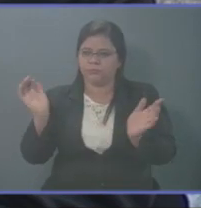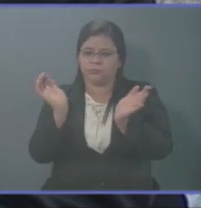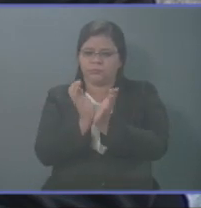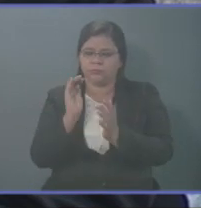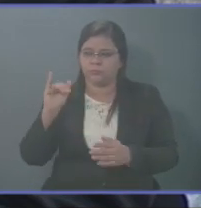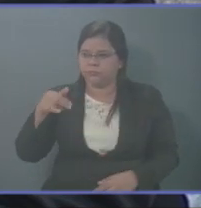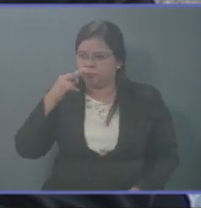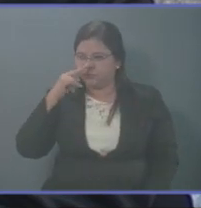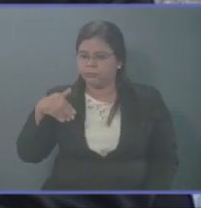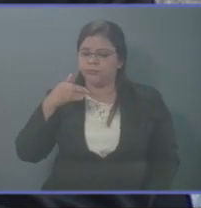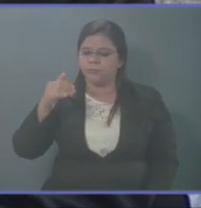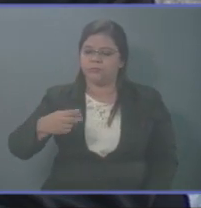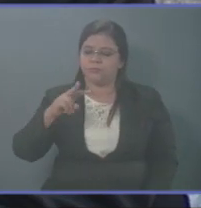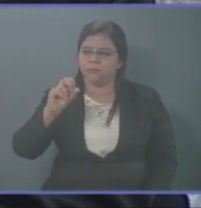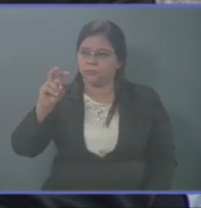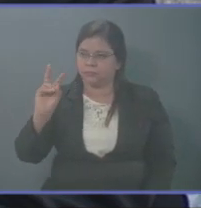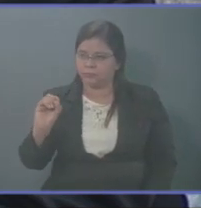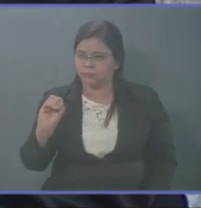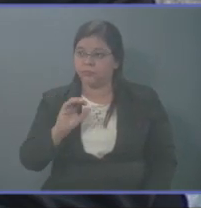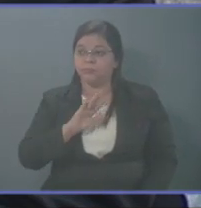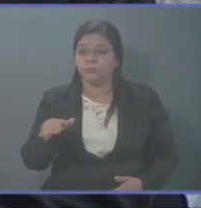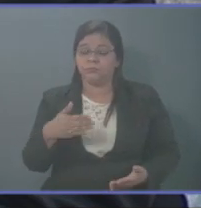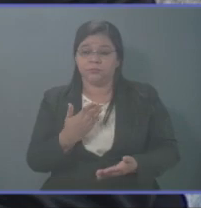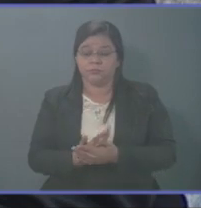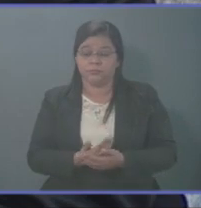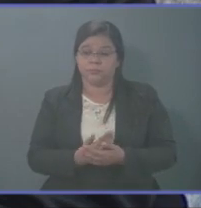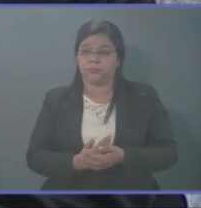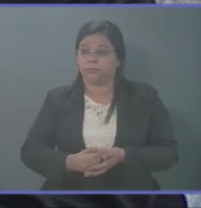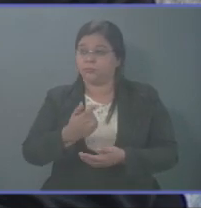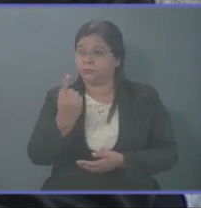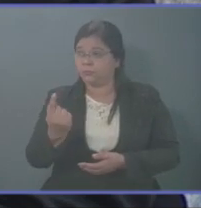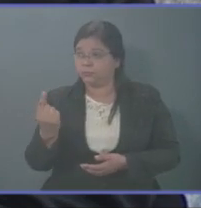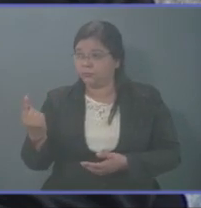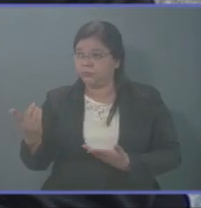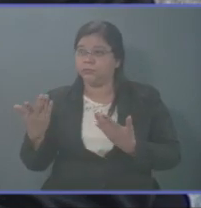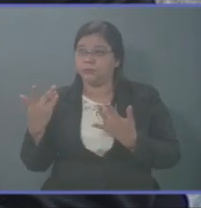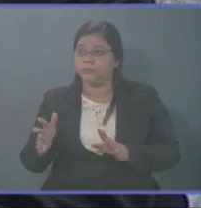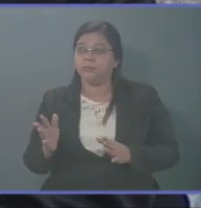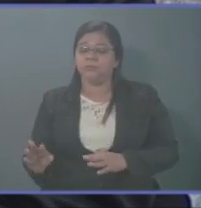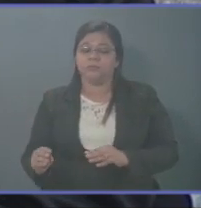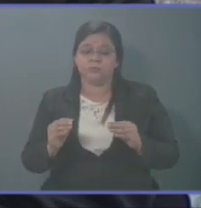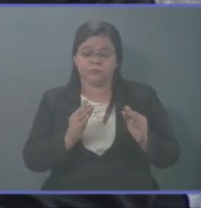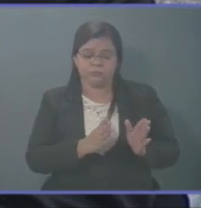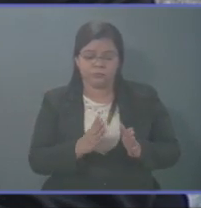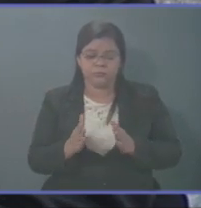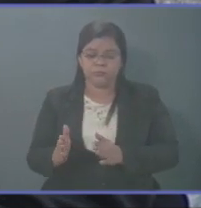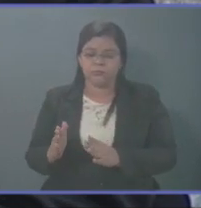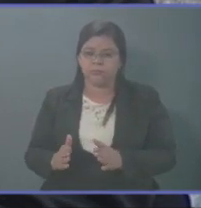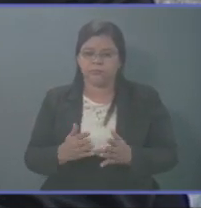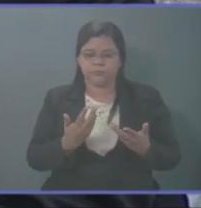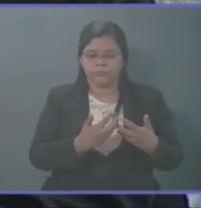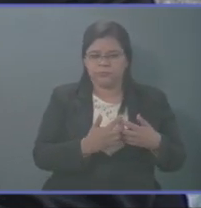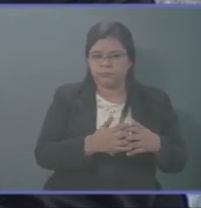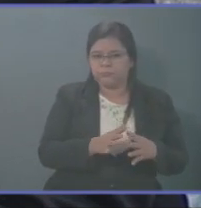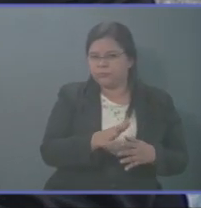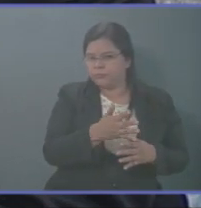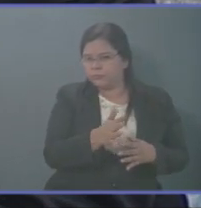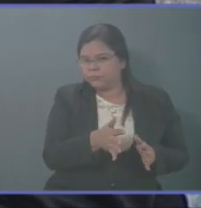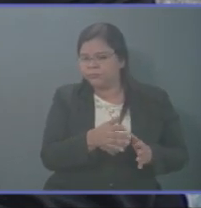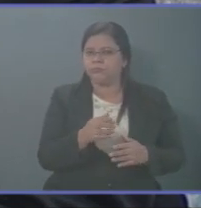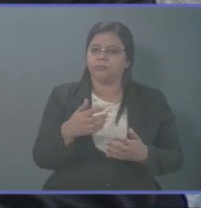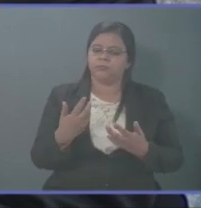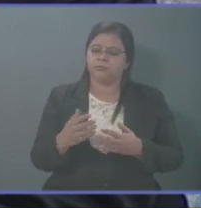de 2020 a todos aquellos sujetos pasivos que estén clasificados como medianos o como